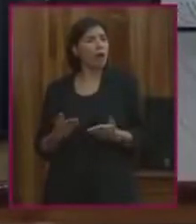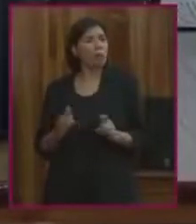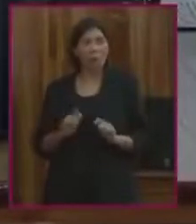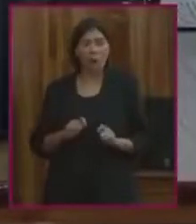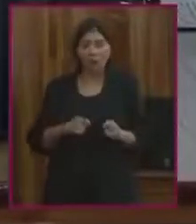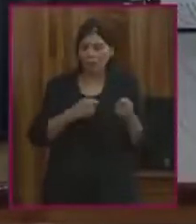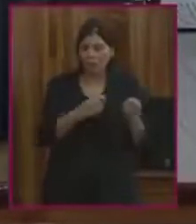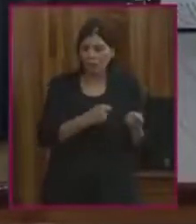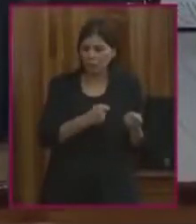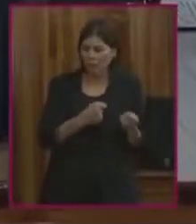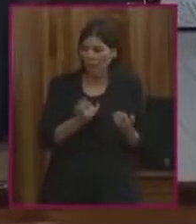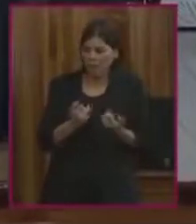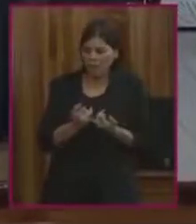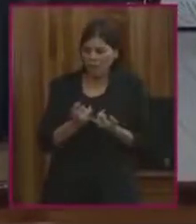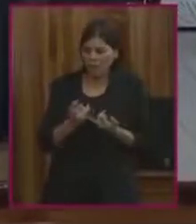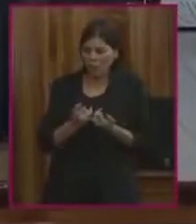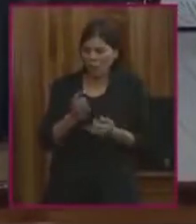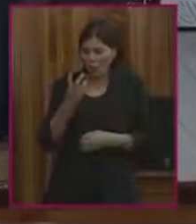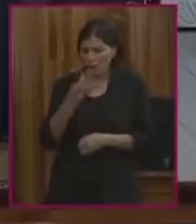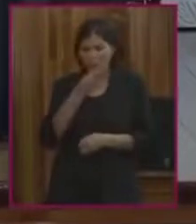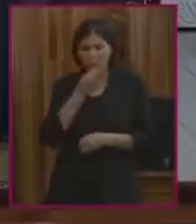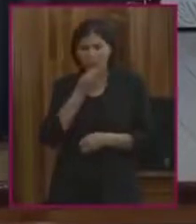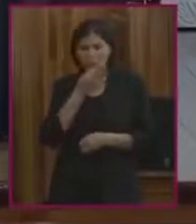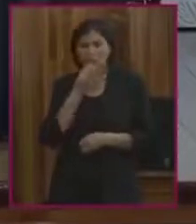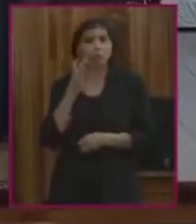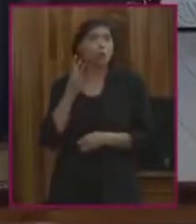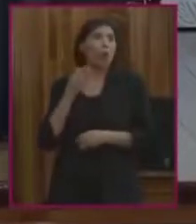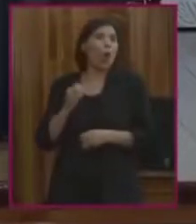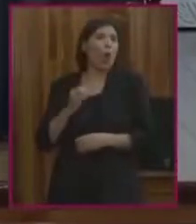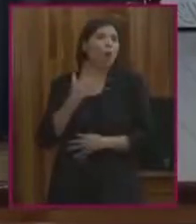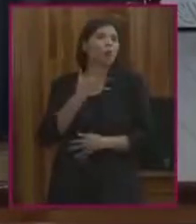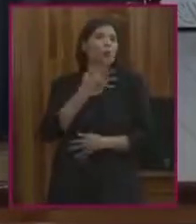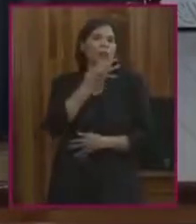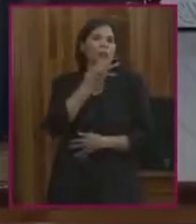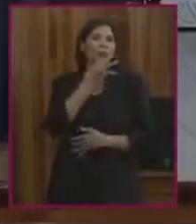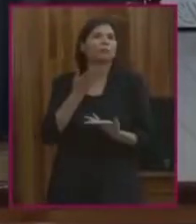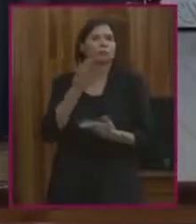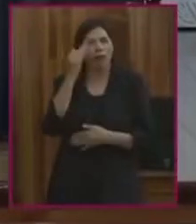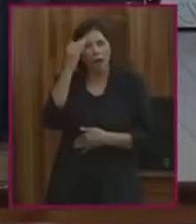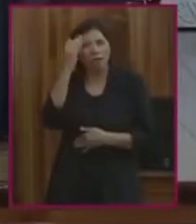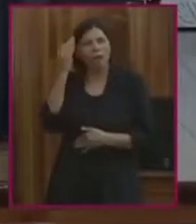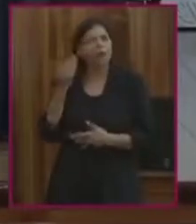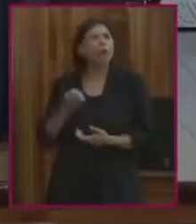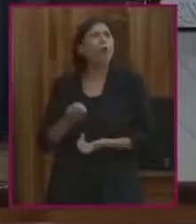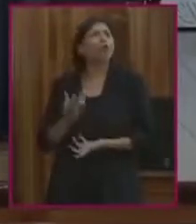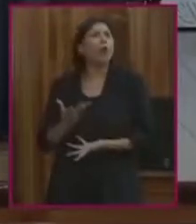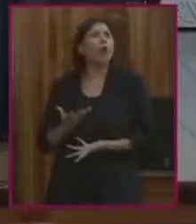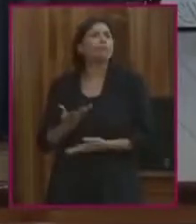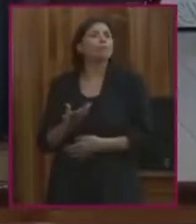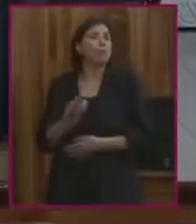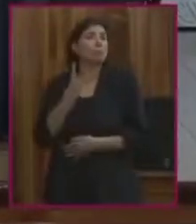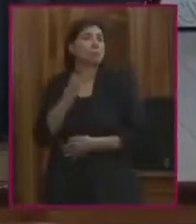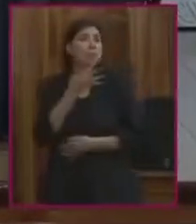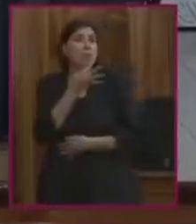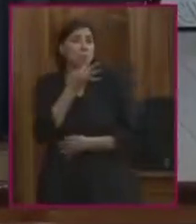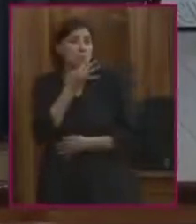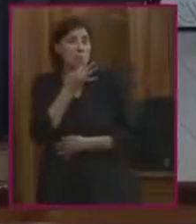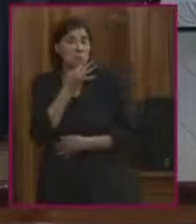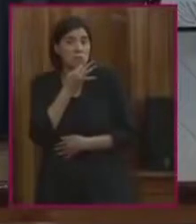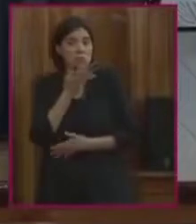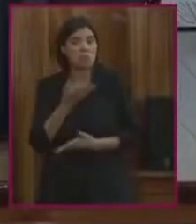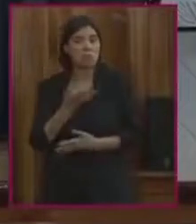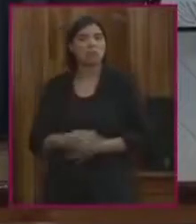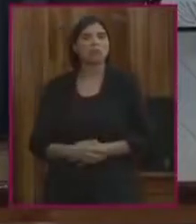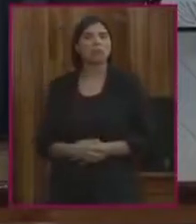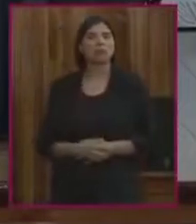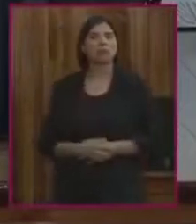minutos o los mismos 5 minutos? ¿Cómo vamos en el tiempo? Tenemos opción para 3 minutos. Para 3 minutos. Entonces, 3 minutos.